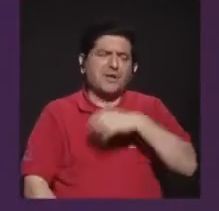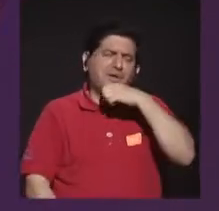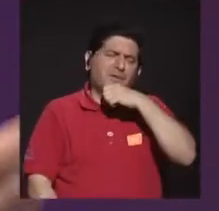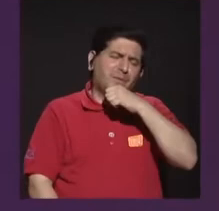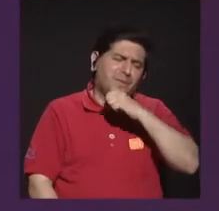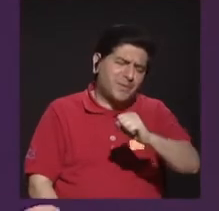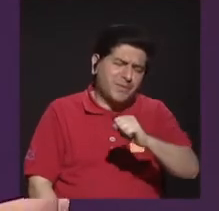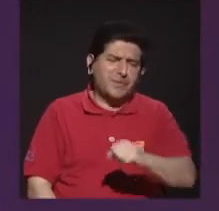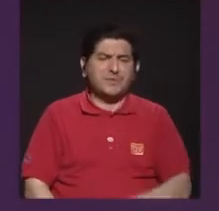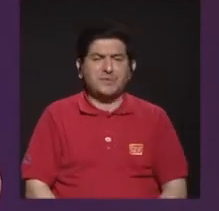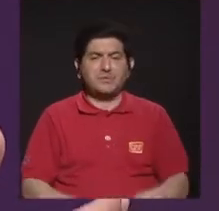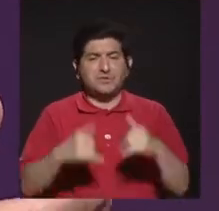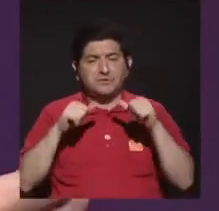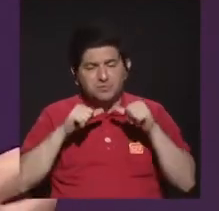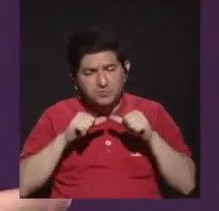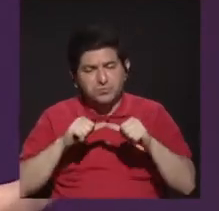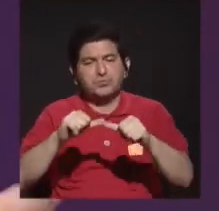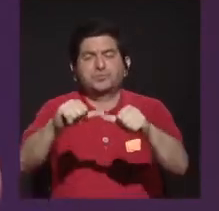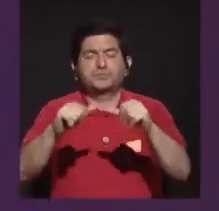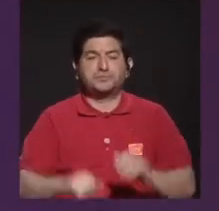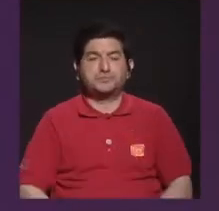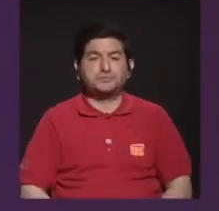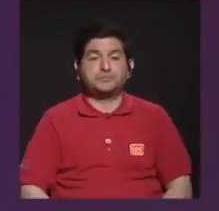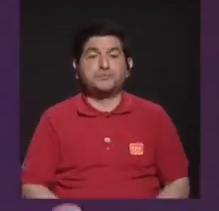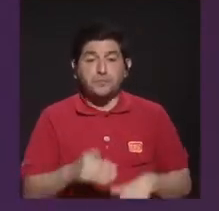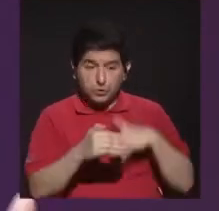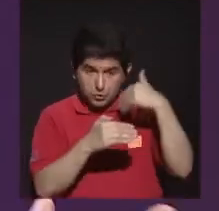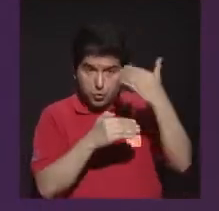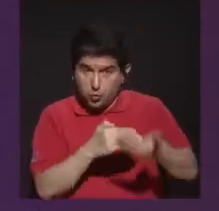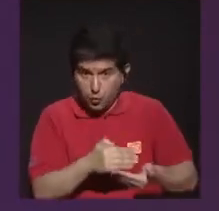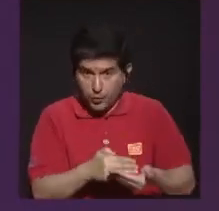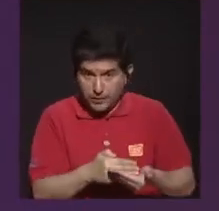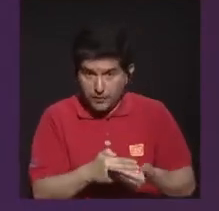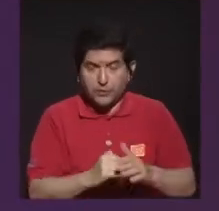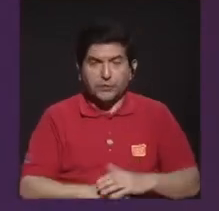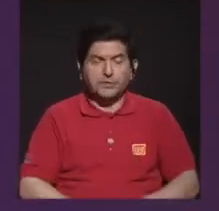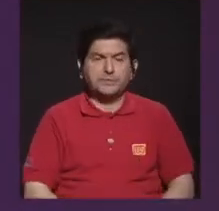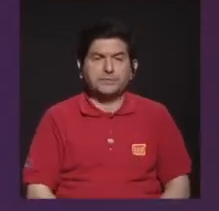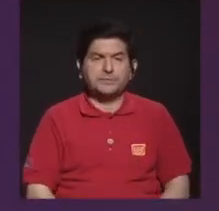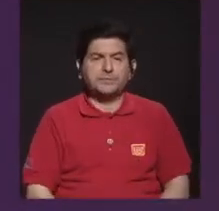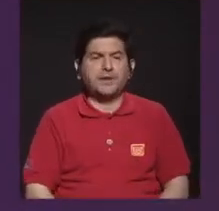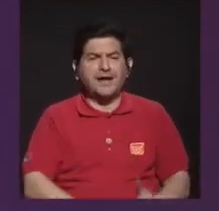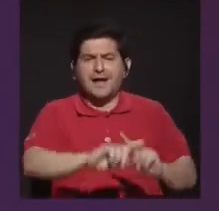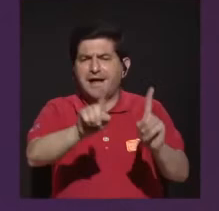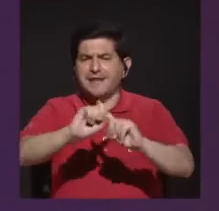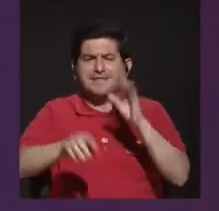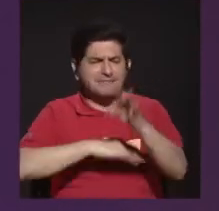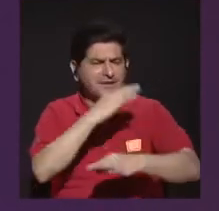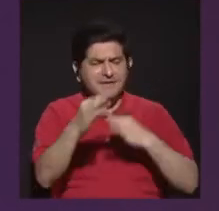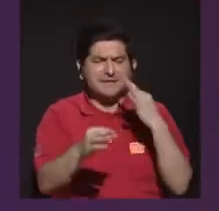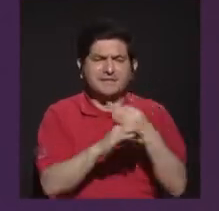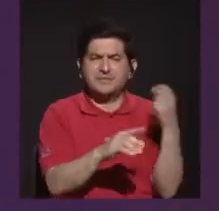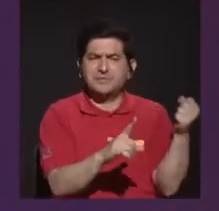se siguen perpetuando. Pero después hay también una diversidad de